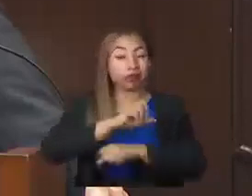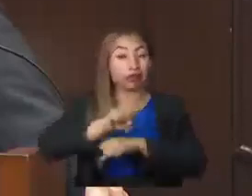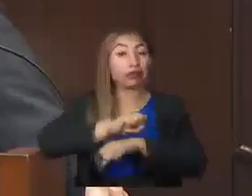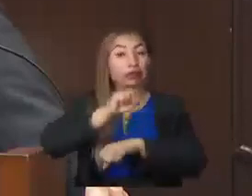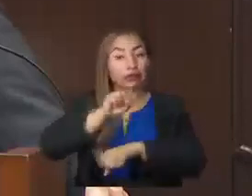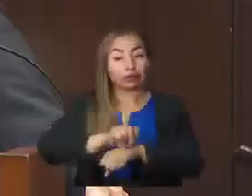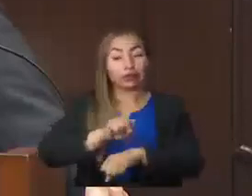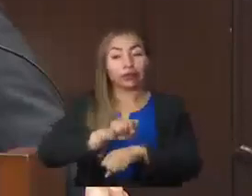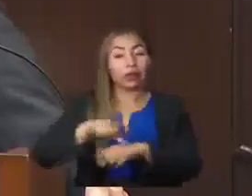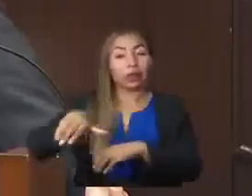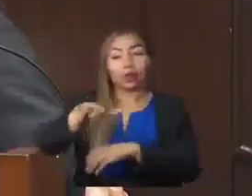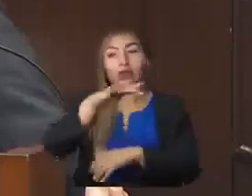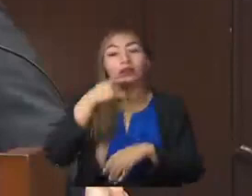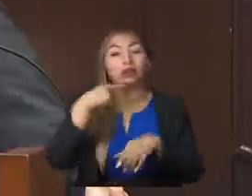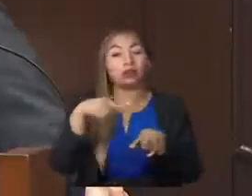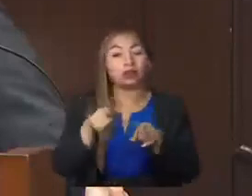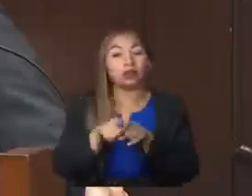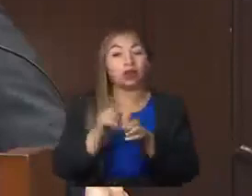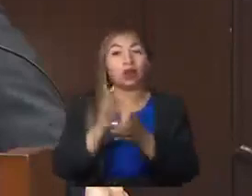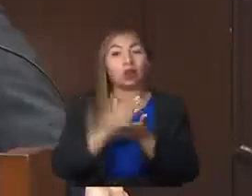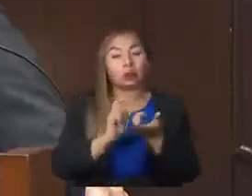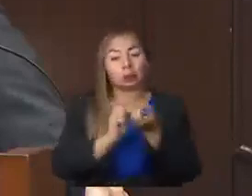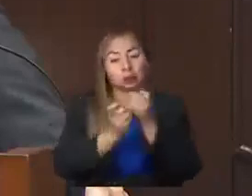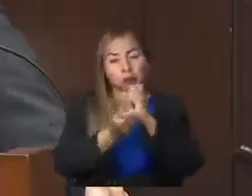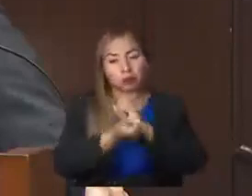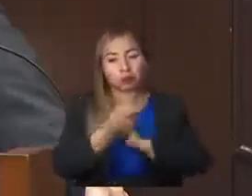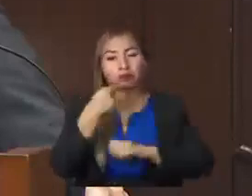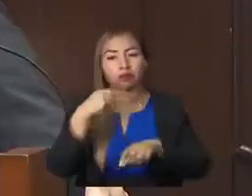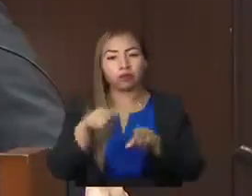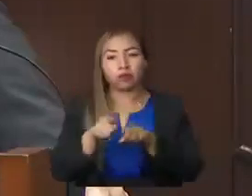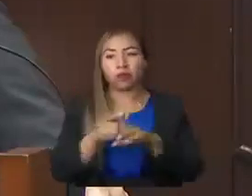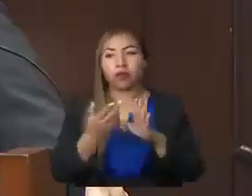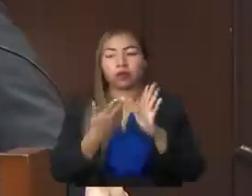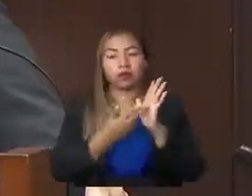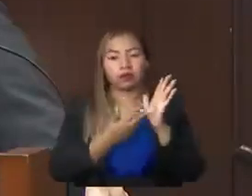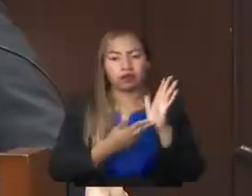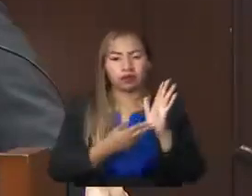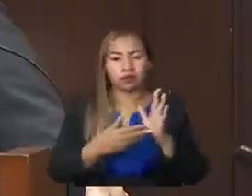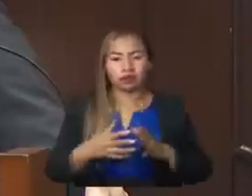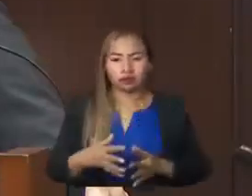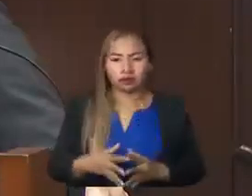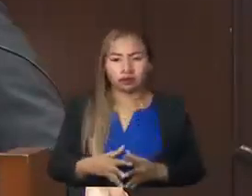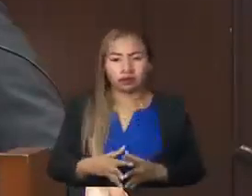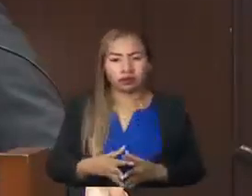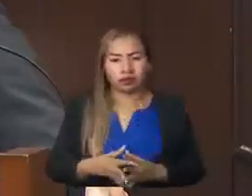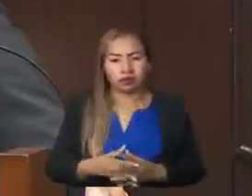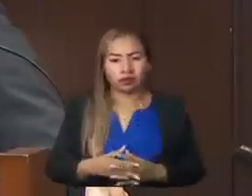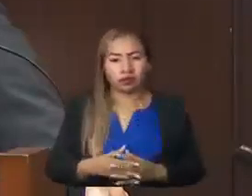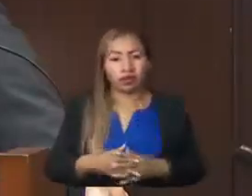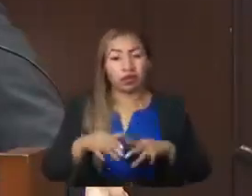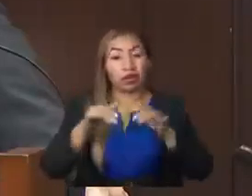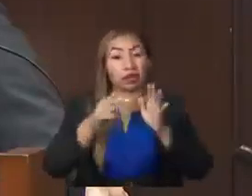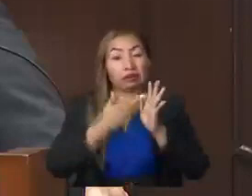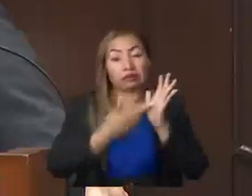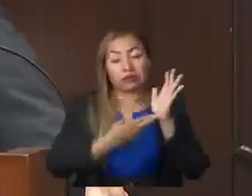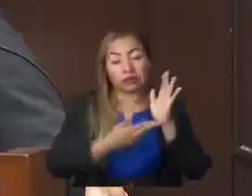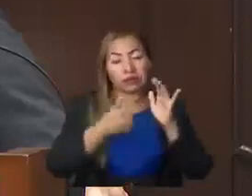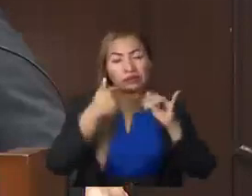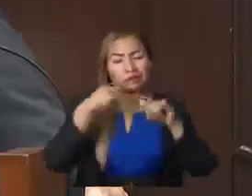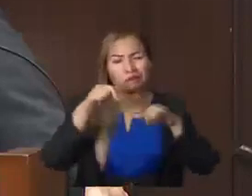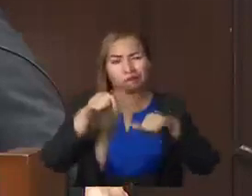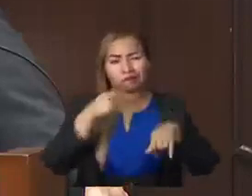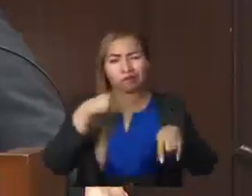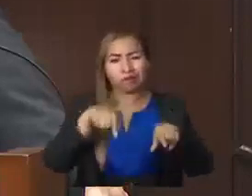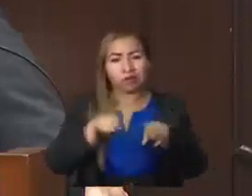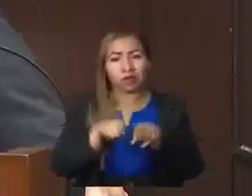la discusión y modificación del reglamento orgánico del régimen interno para adecuar